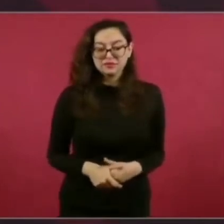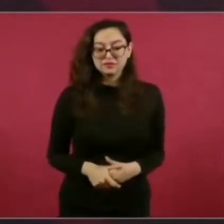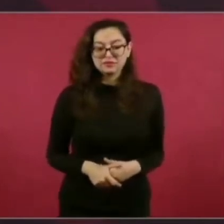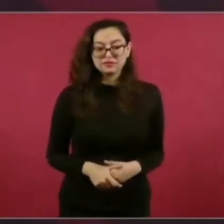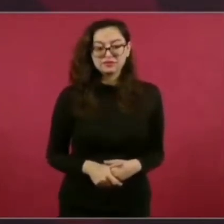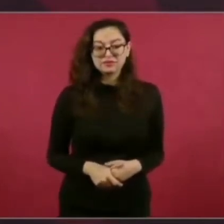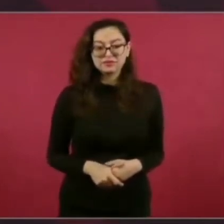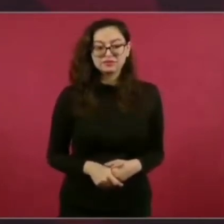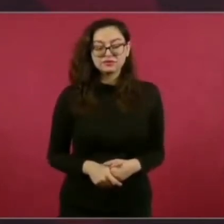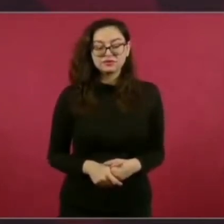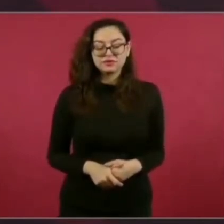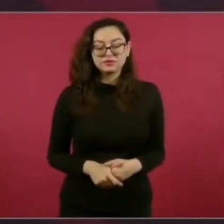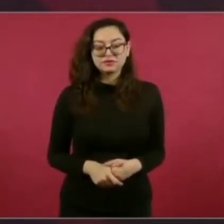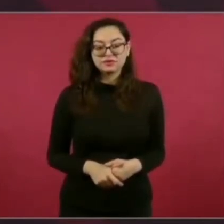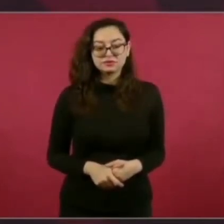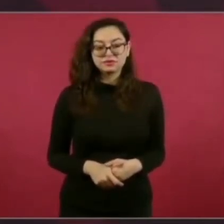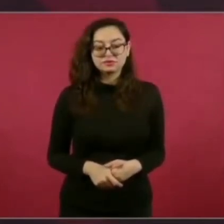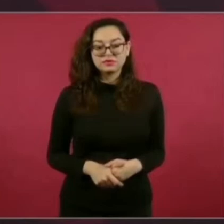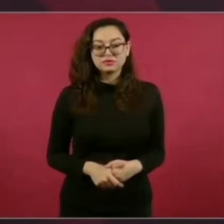eso